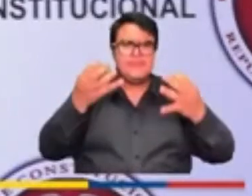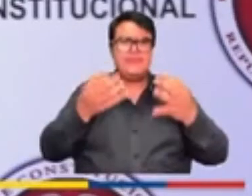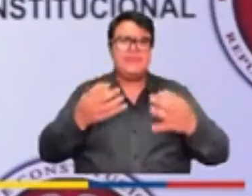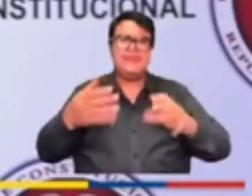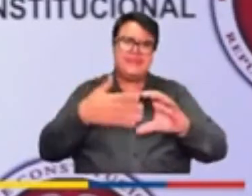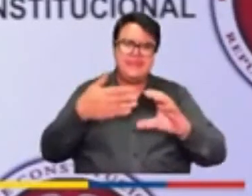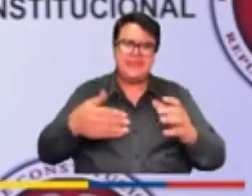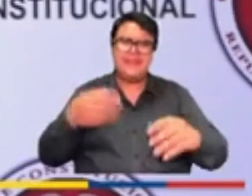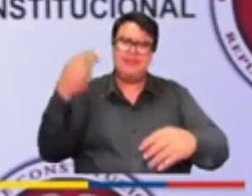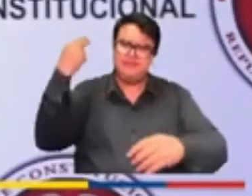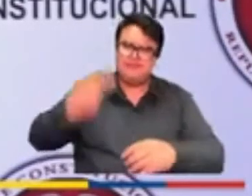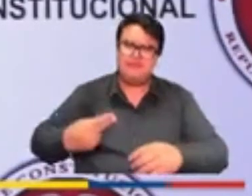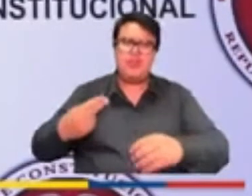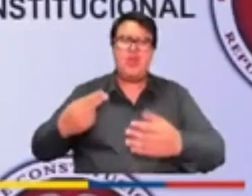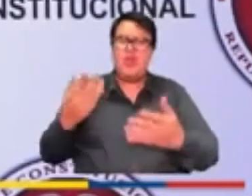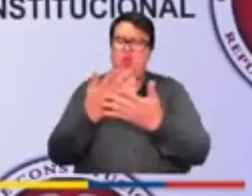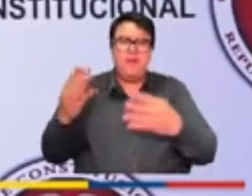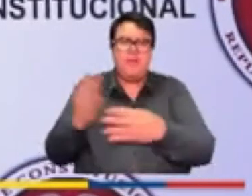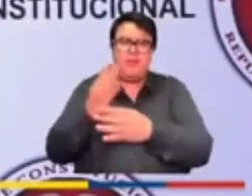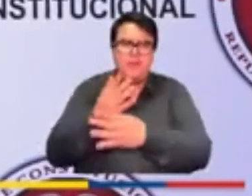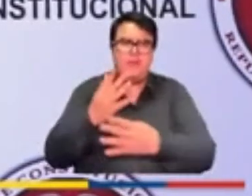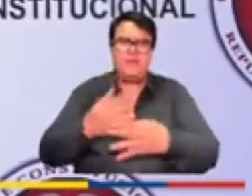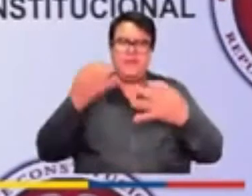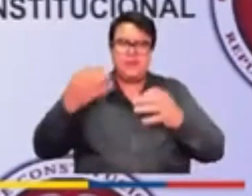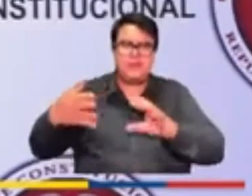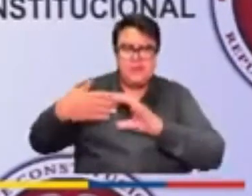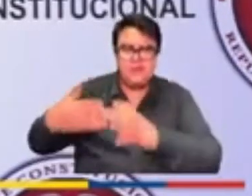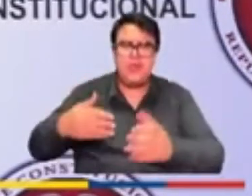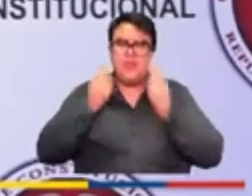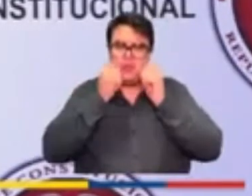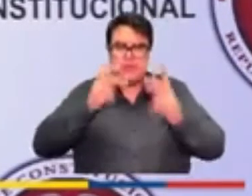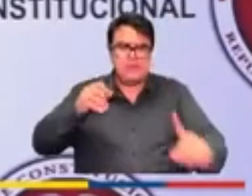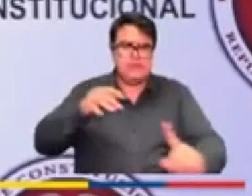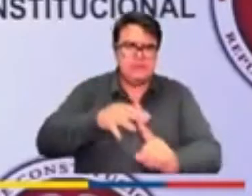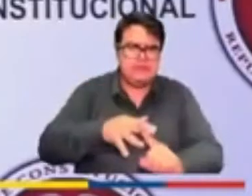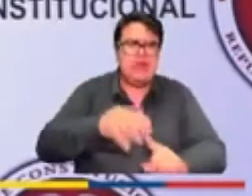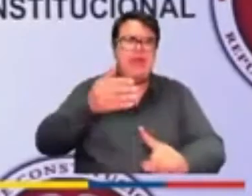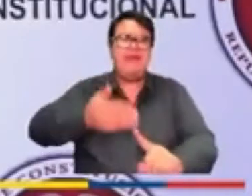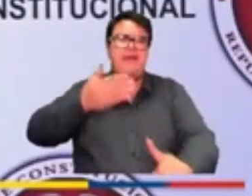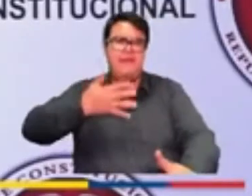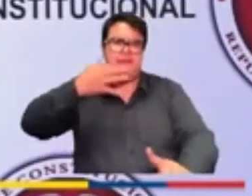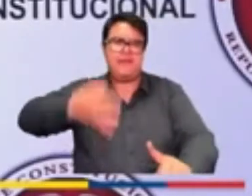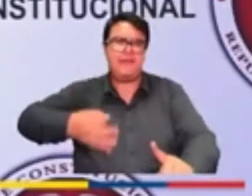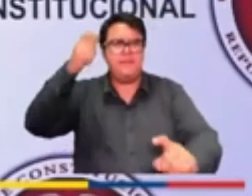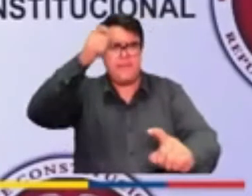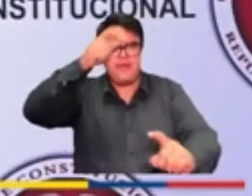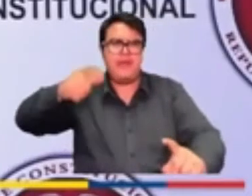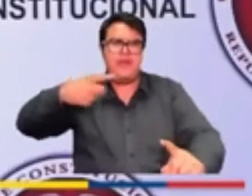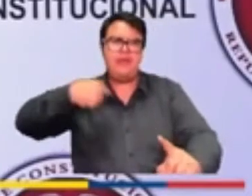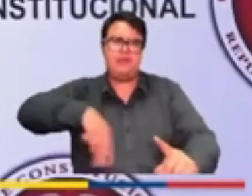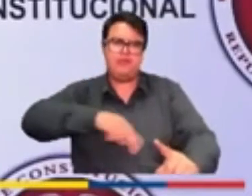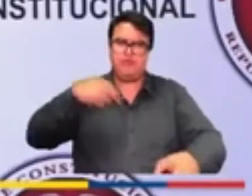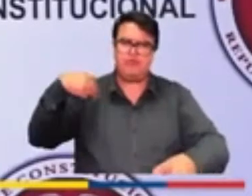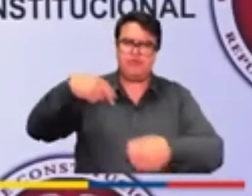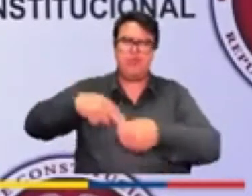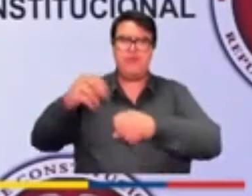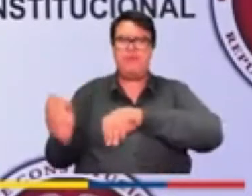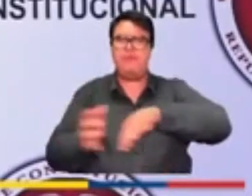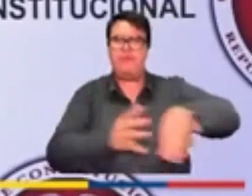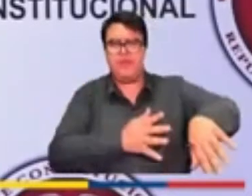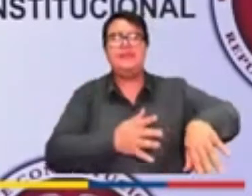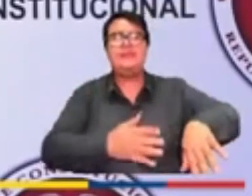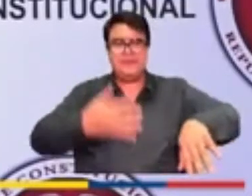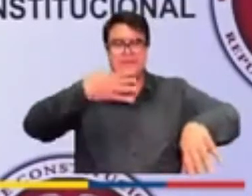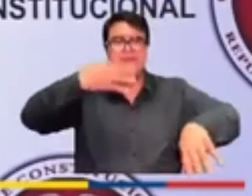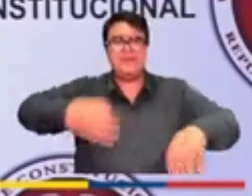crisis históricas y humanitarias, consecuencia de un abandono histórico del Estado que se verá incrementada